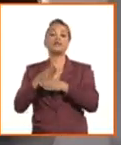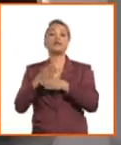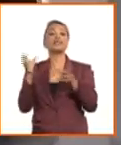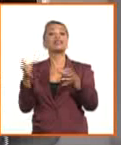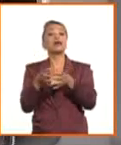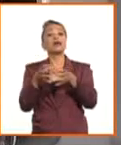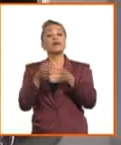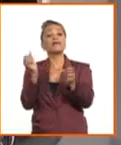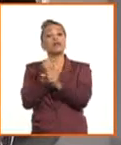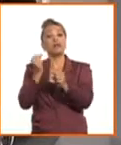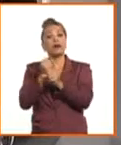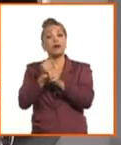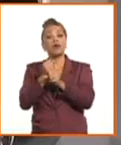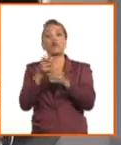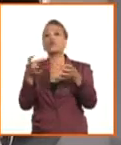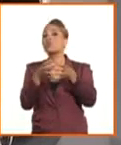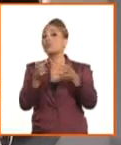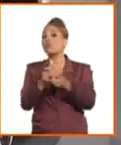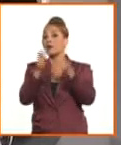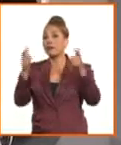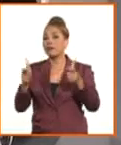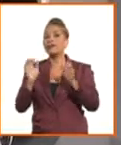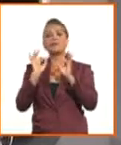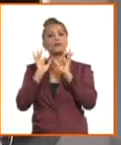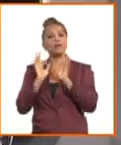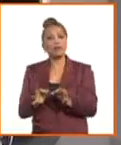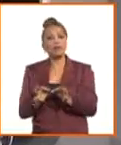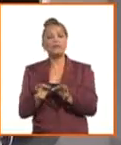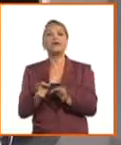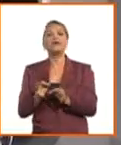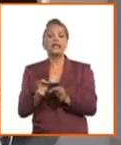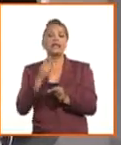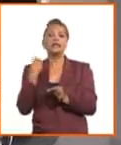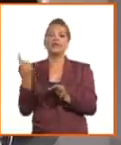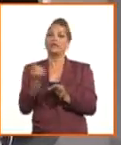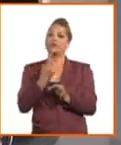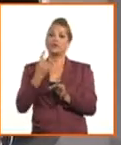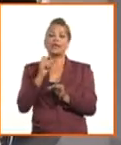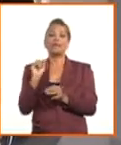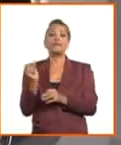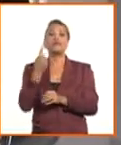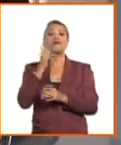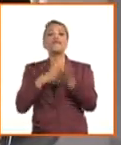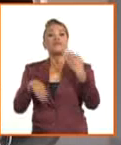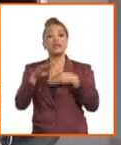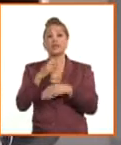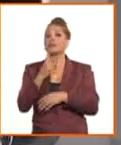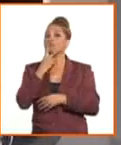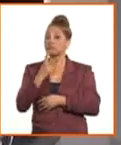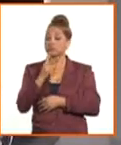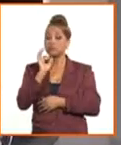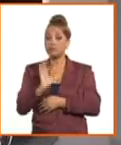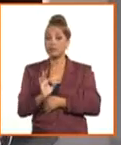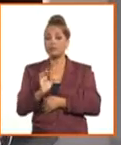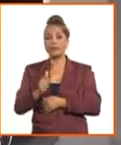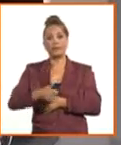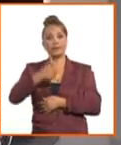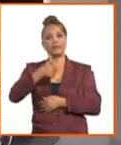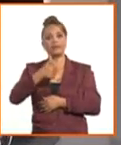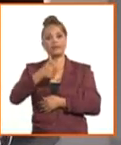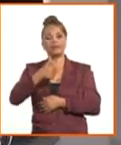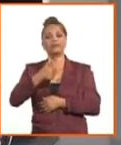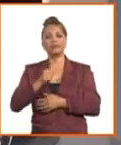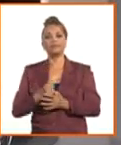siempre bajo la conducción personal de nuestro primer ministro y nuestro presidente. O sea, esto es una tarea que ha